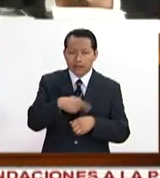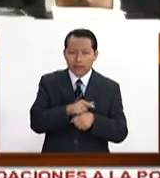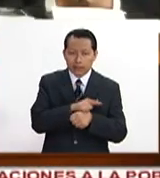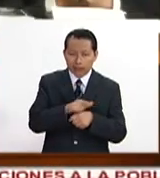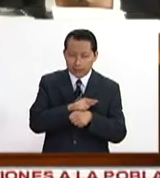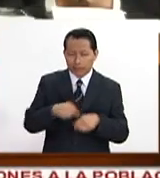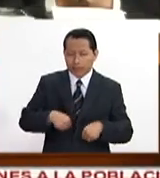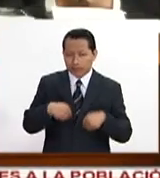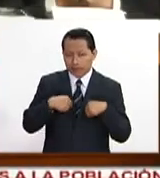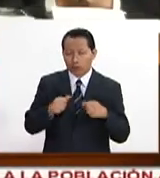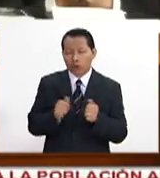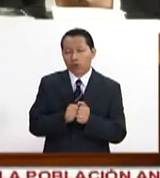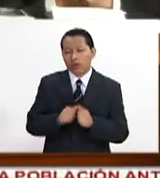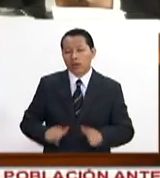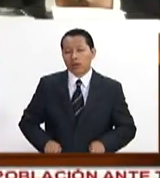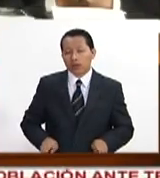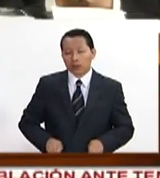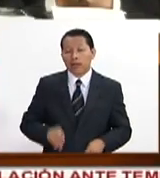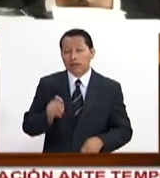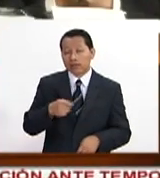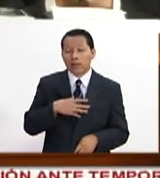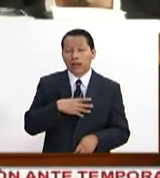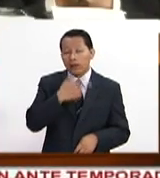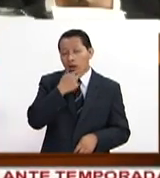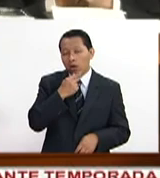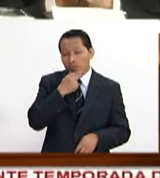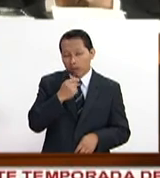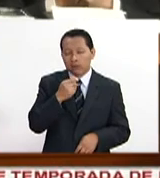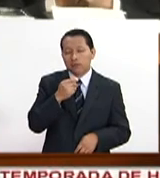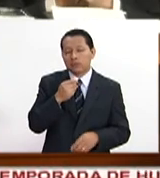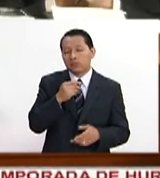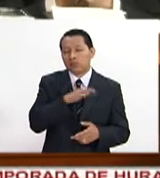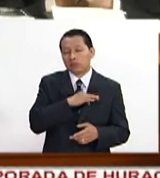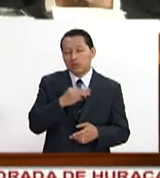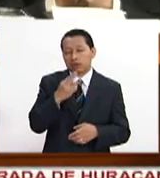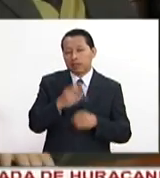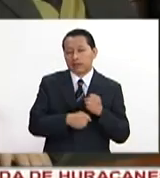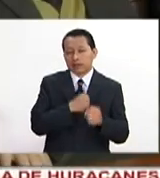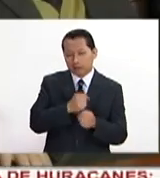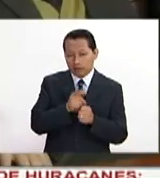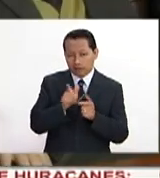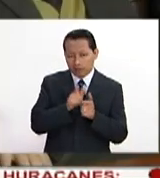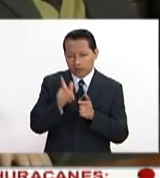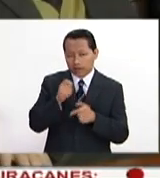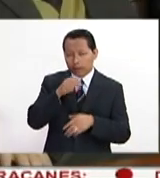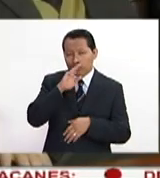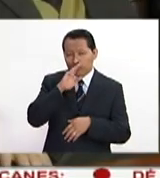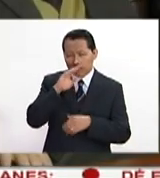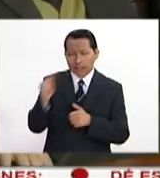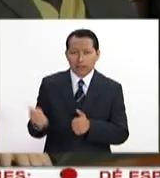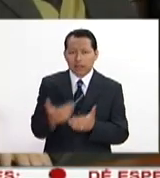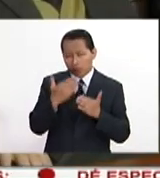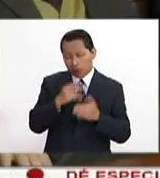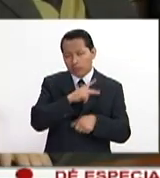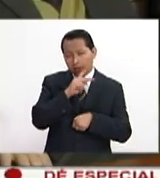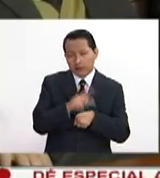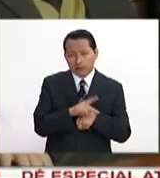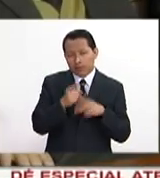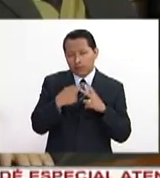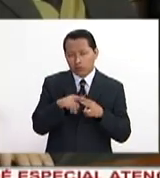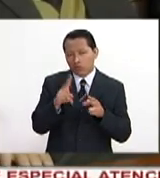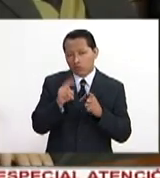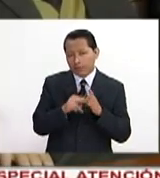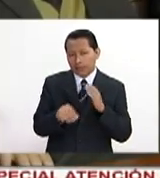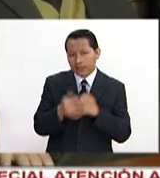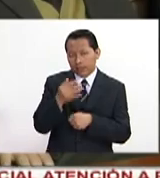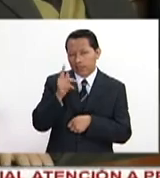su pareja. Se trata de mellizos varones y de 3 años y medio, cuya madre se los había llevado del país a comienzos de